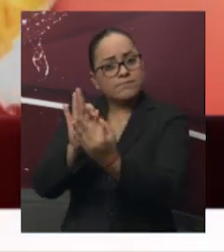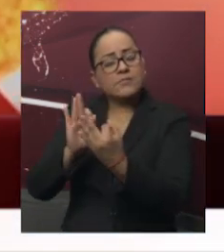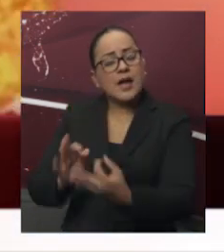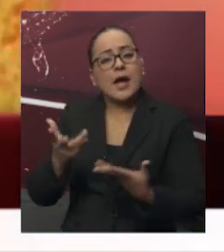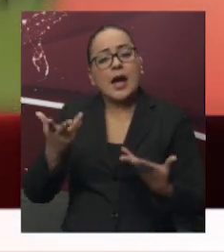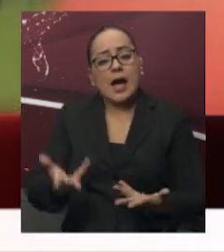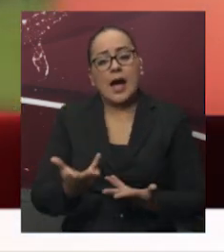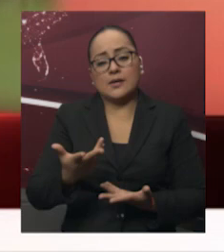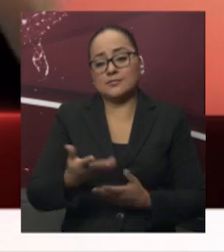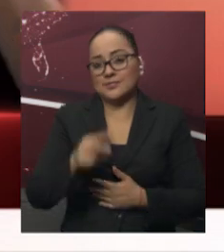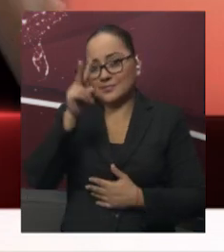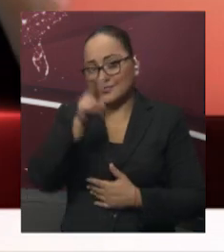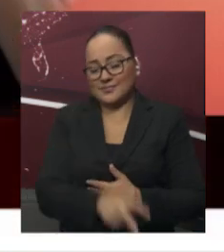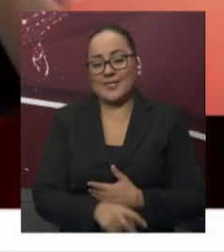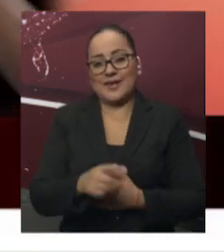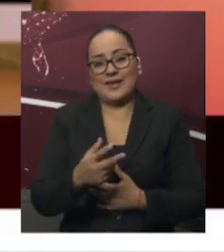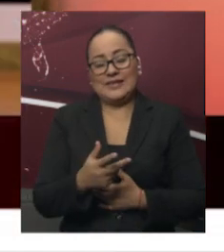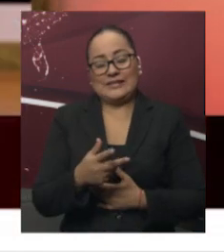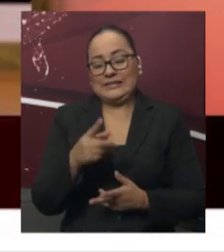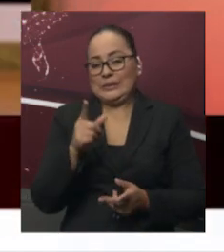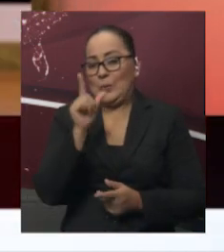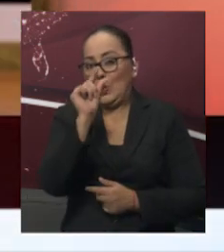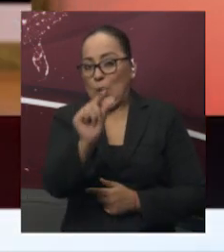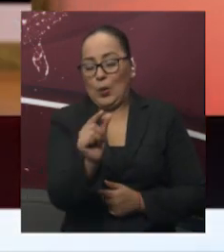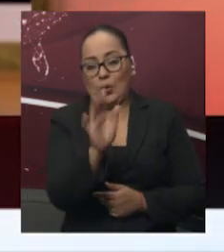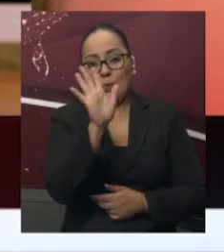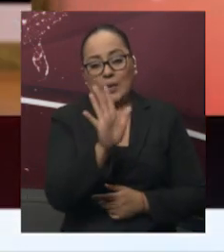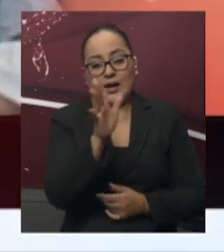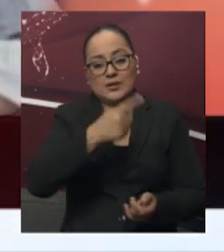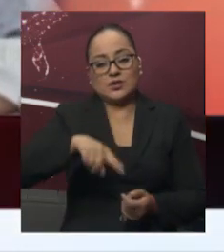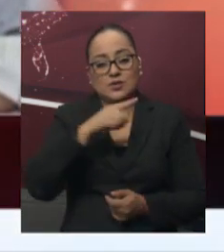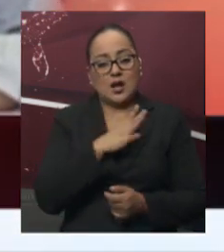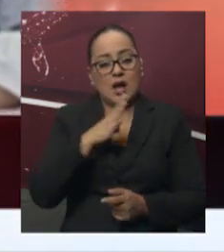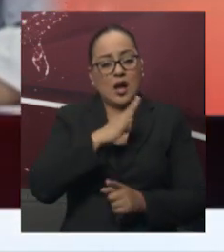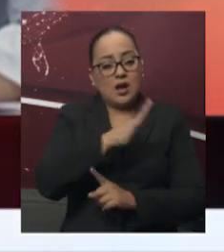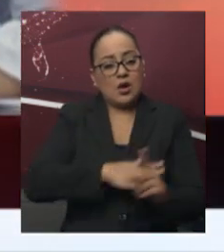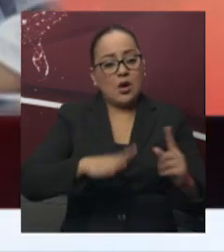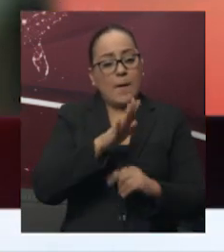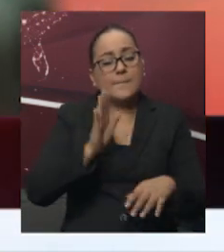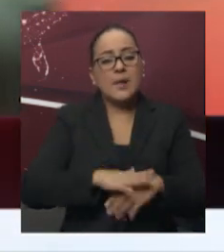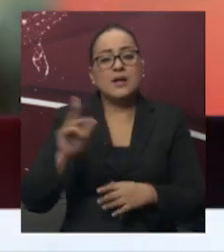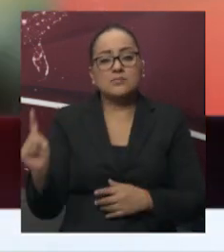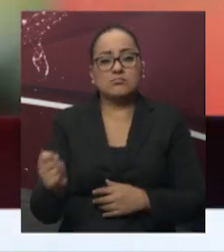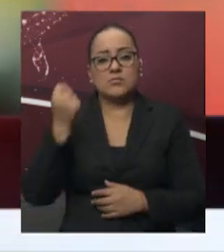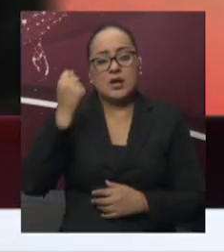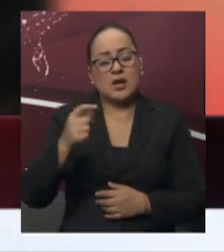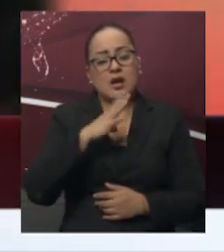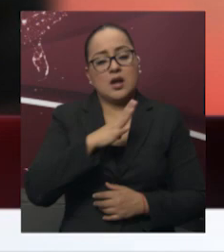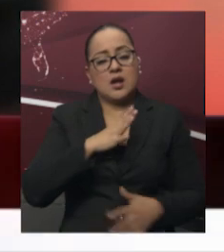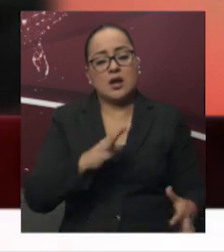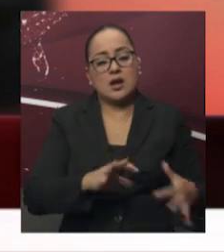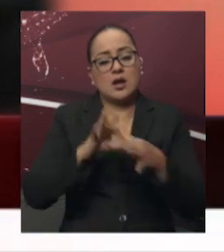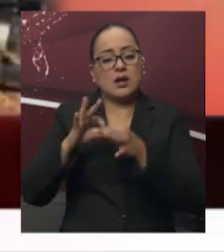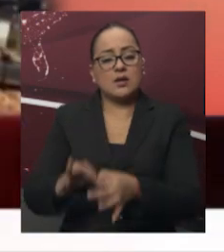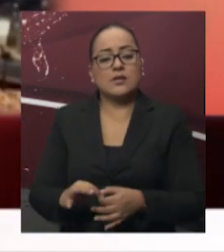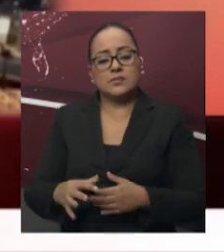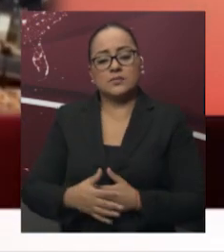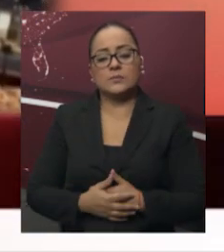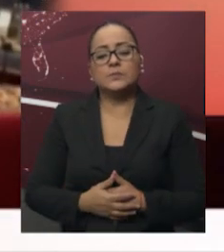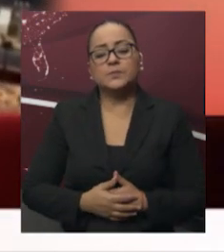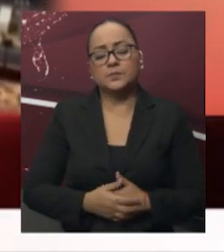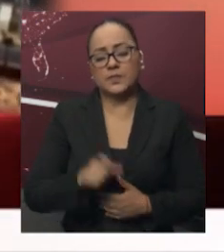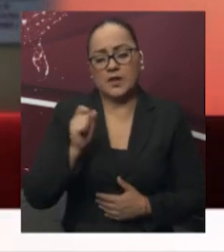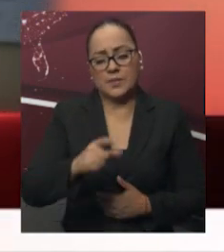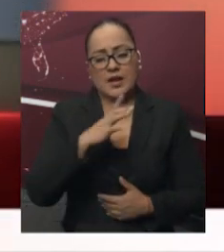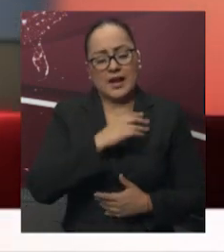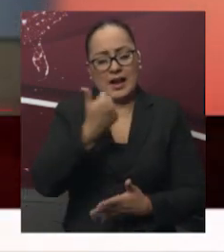cara, son pues más acotados y pareciera que estamos rodeados de esa tecnología, pues esa tecnología tiene registro de cada